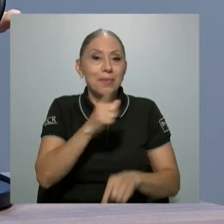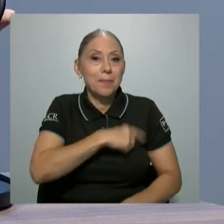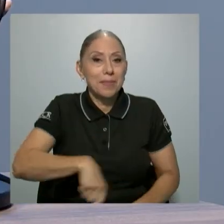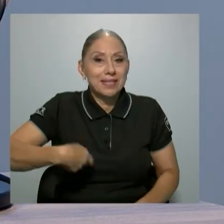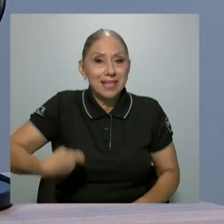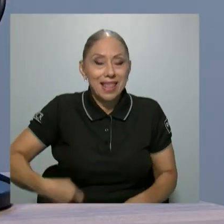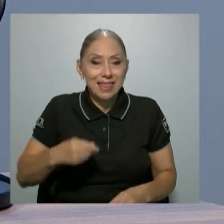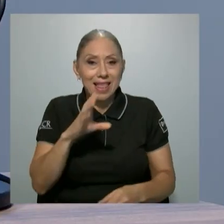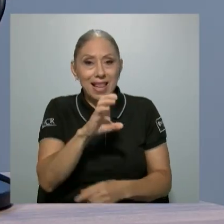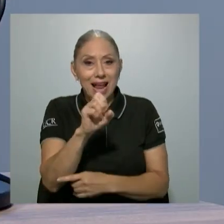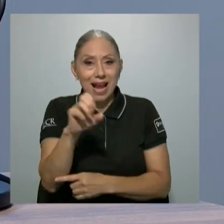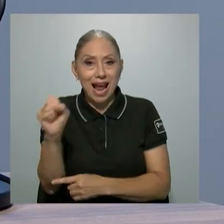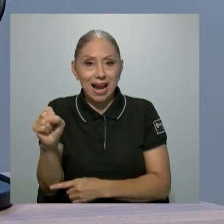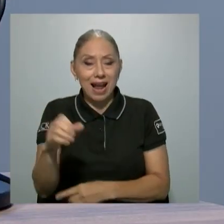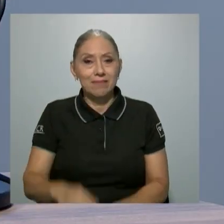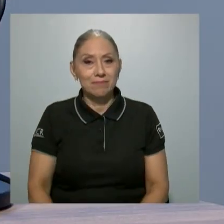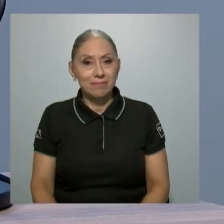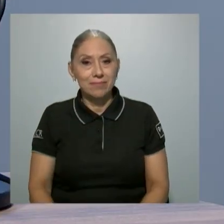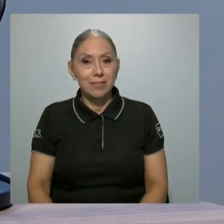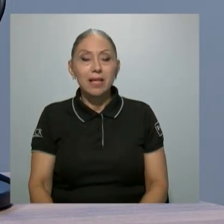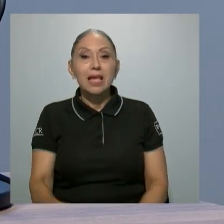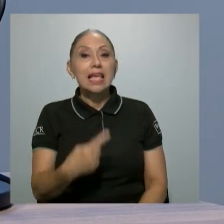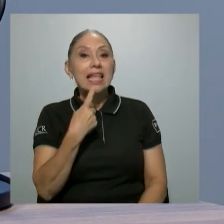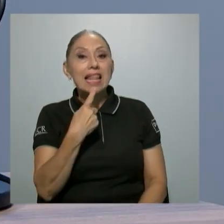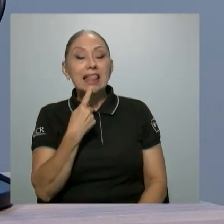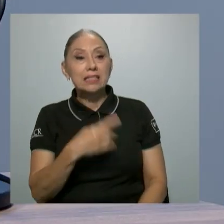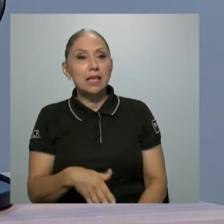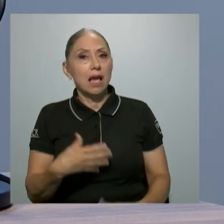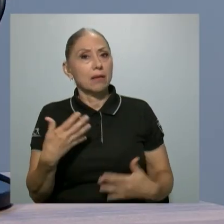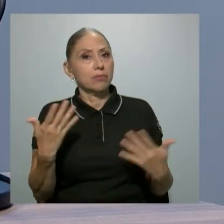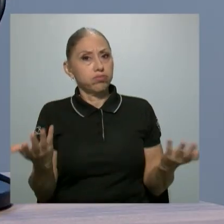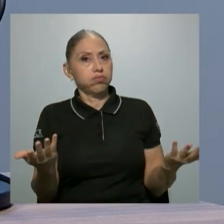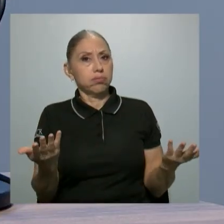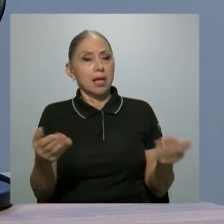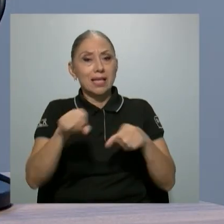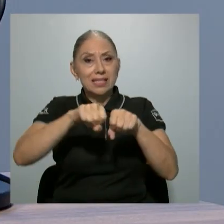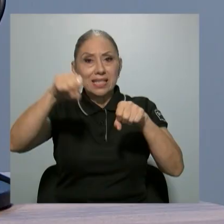bueno, debería haber en el sistema educativo